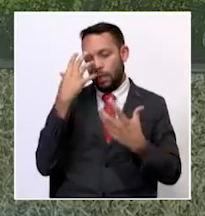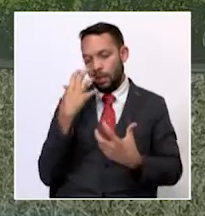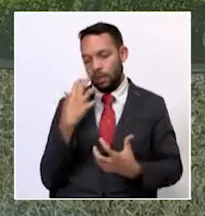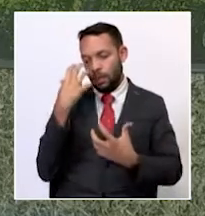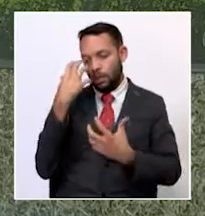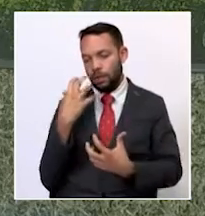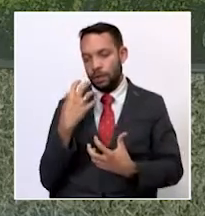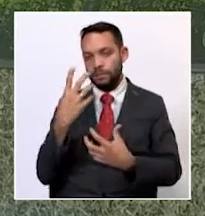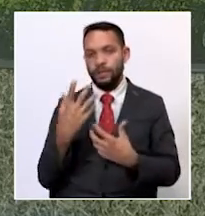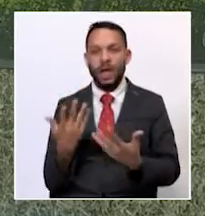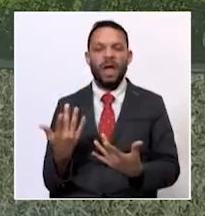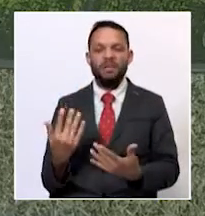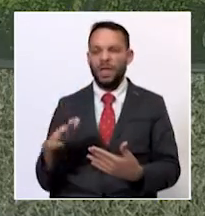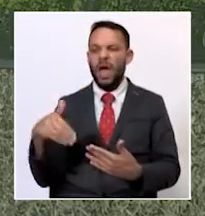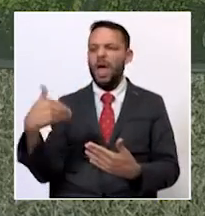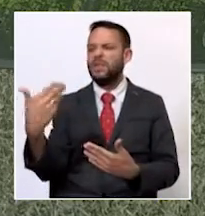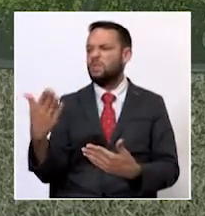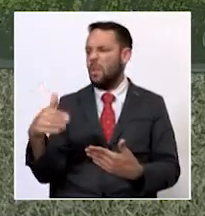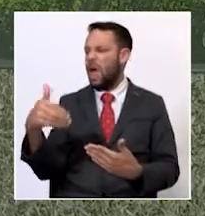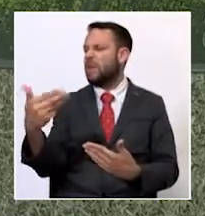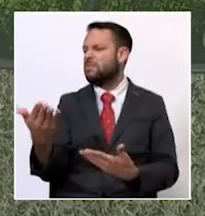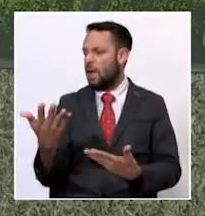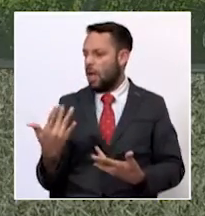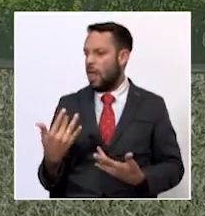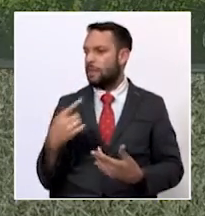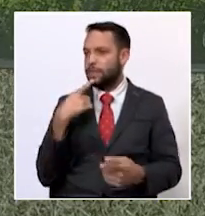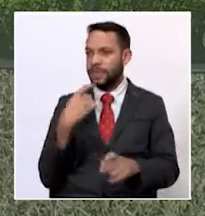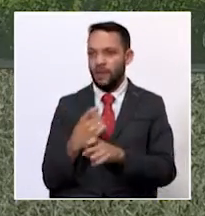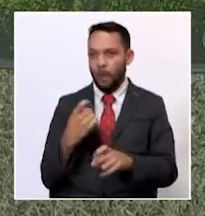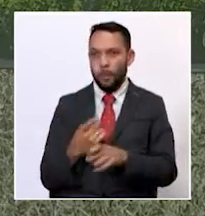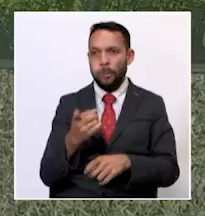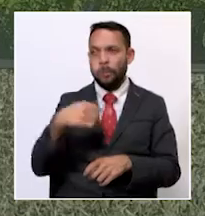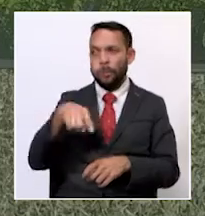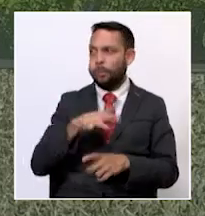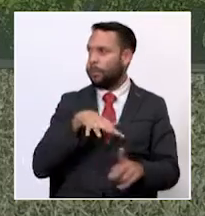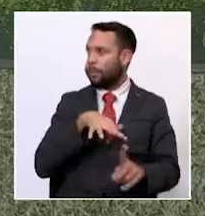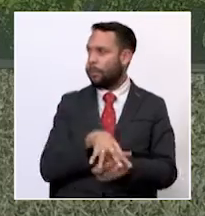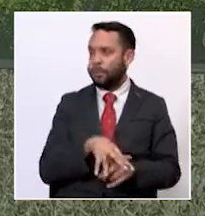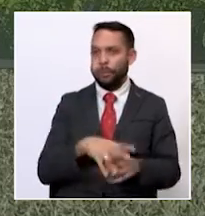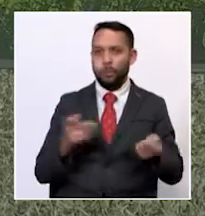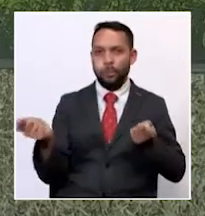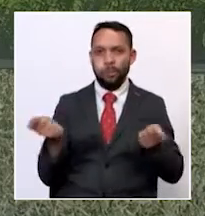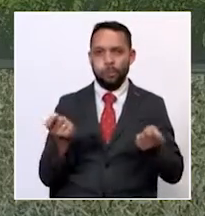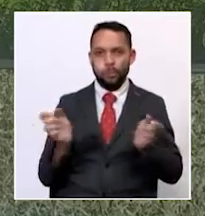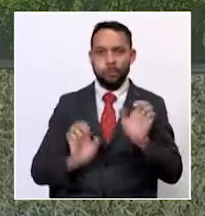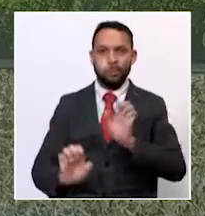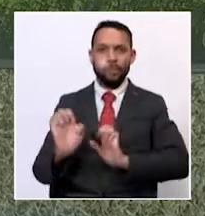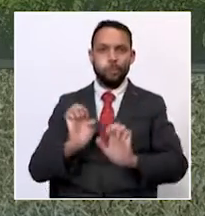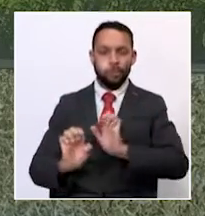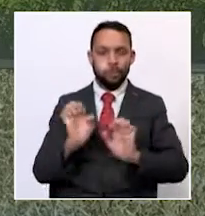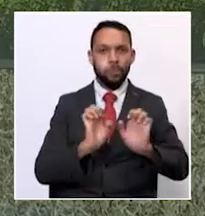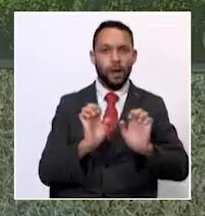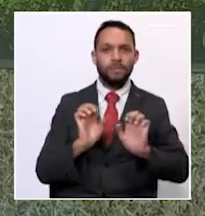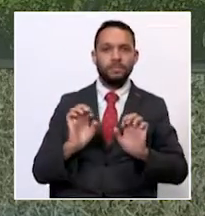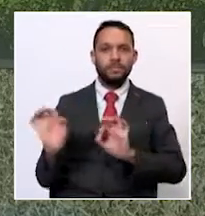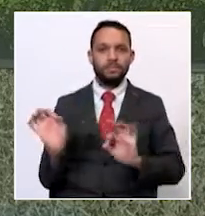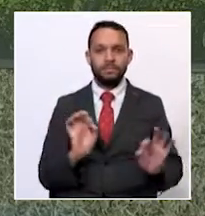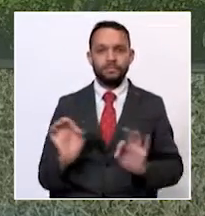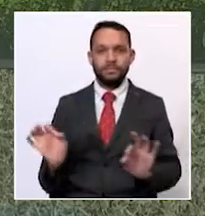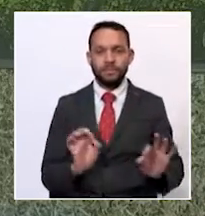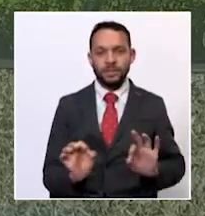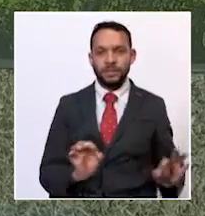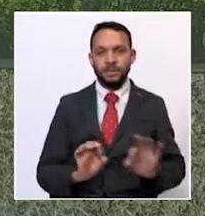porque esperamos que llegue la enfermedad. Y esta es una de las maneras importantes para evitar, para prevenir, para conocer,